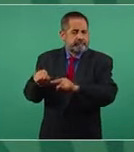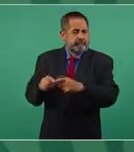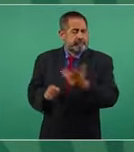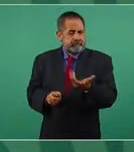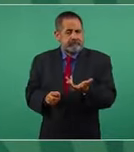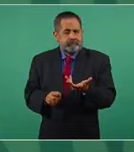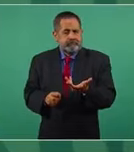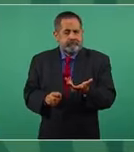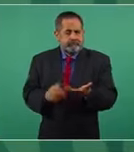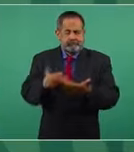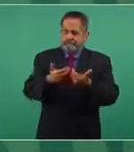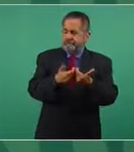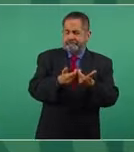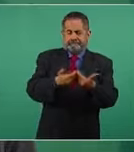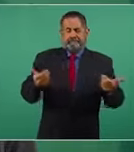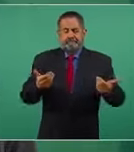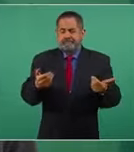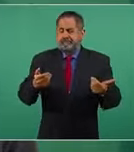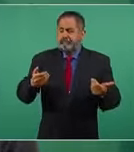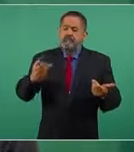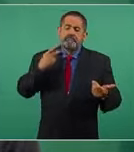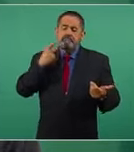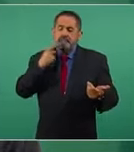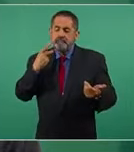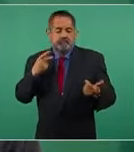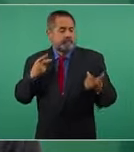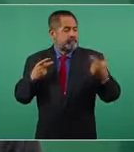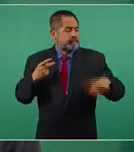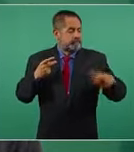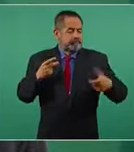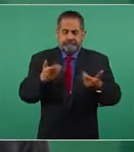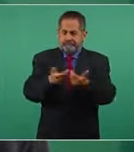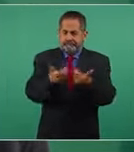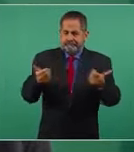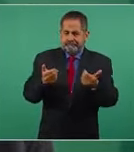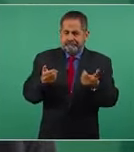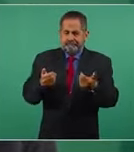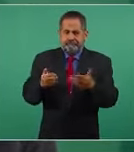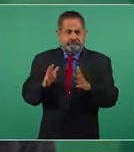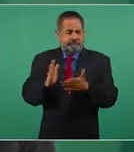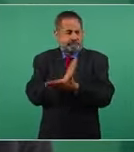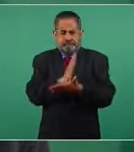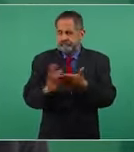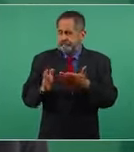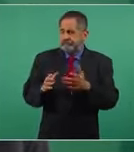para separar el poder político del poder económico y que el gobierno